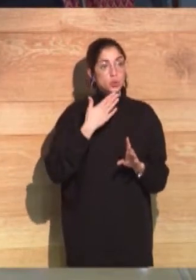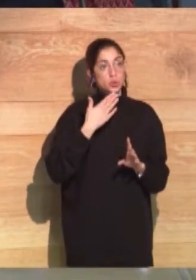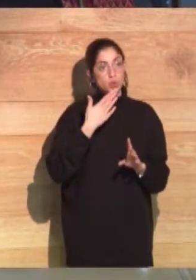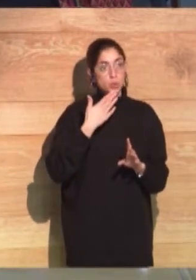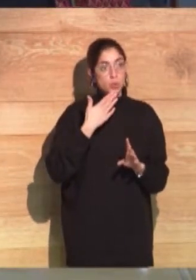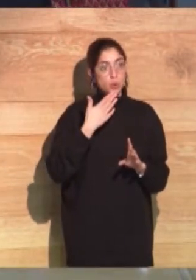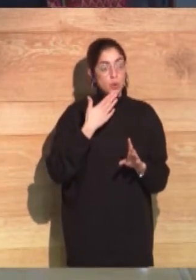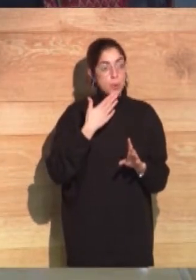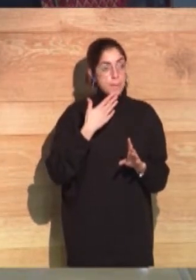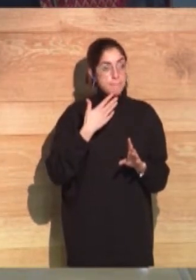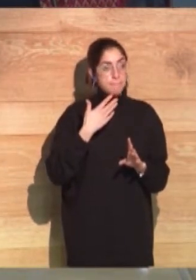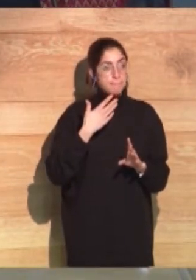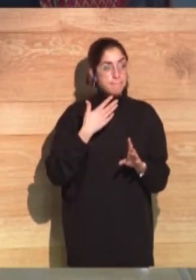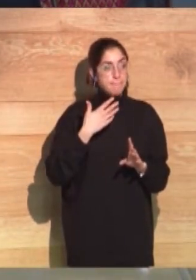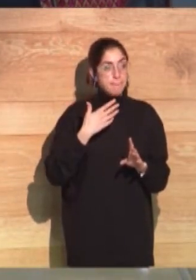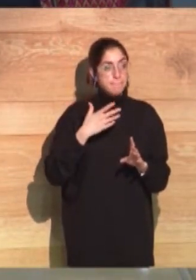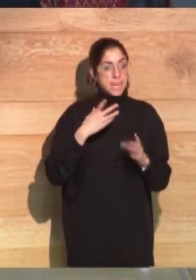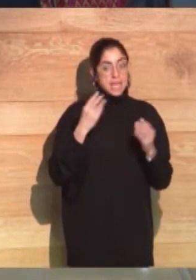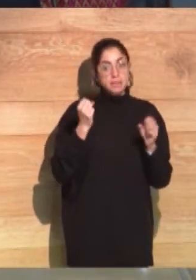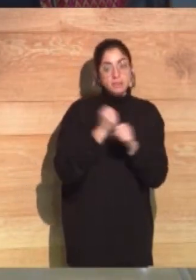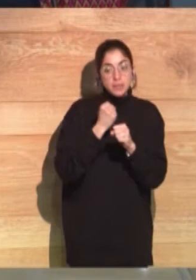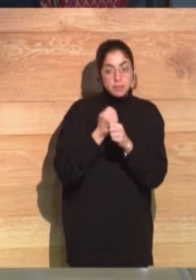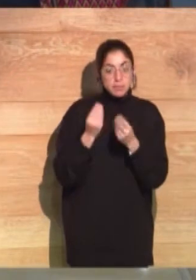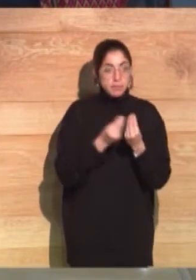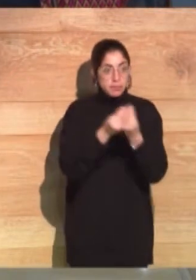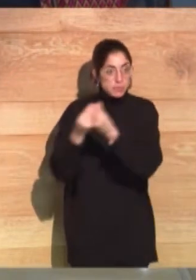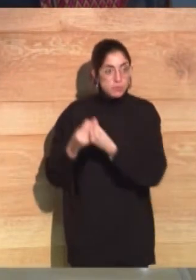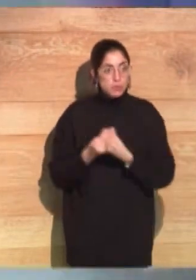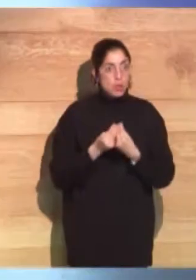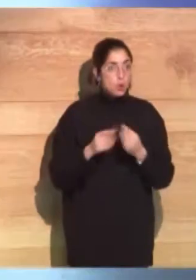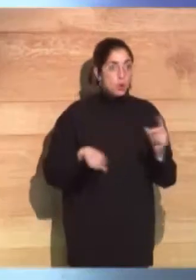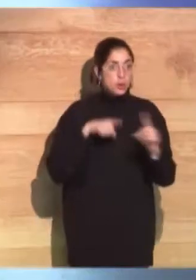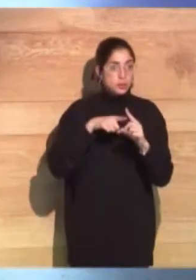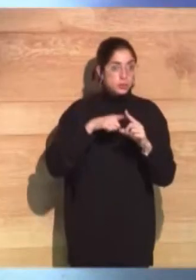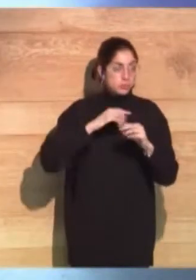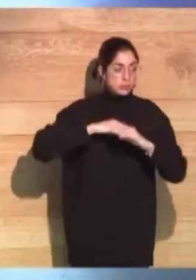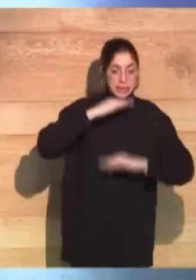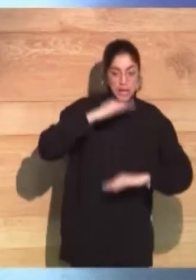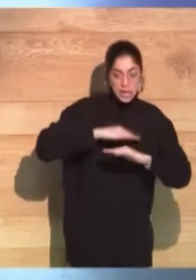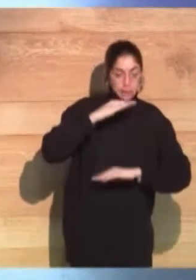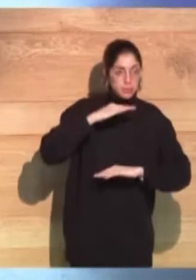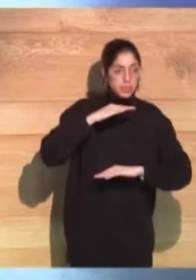que podemos trabajar juntos para poder ser capaces de...